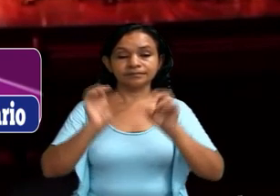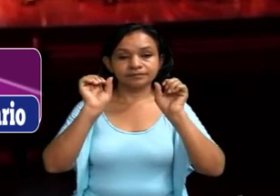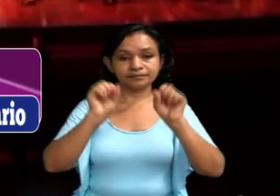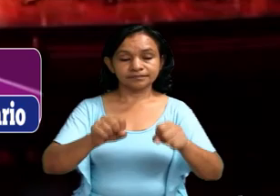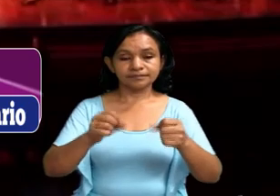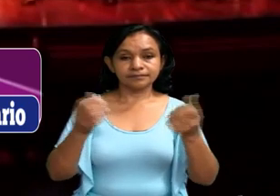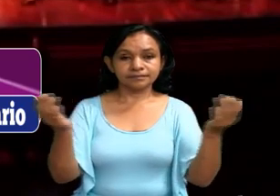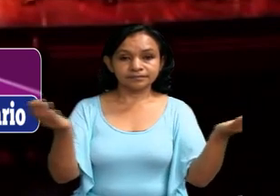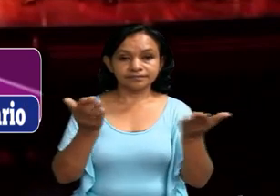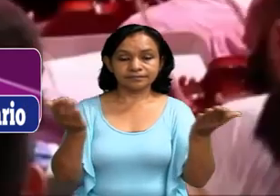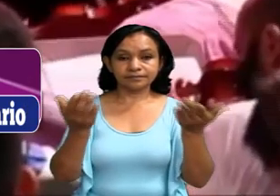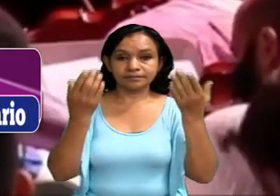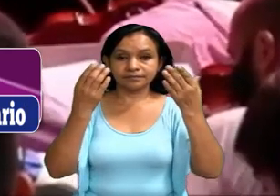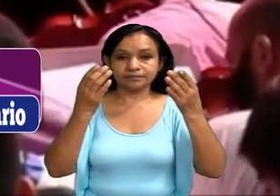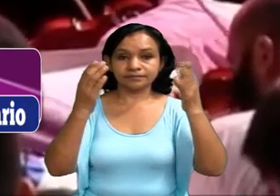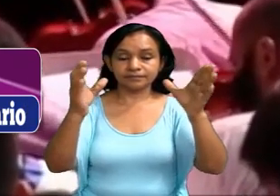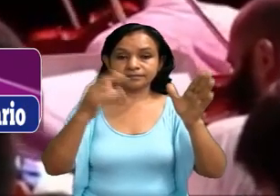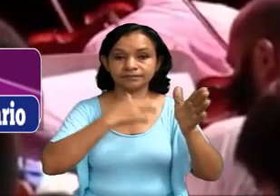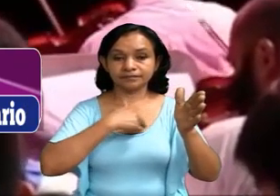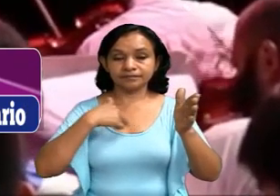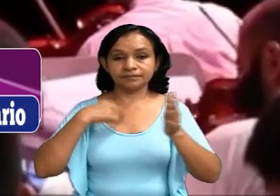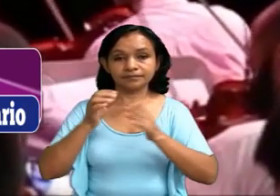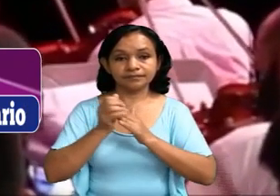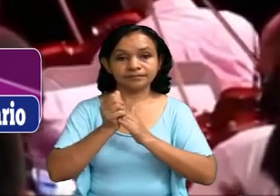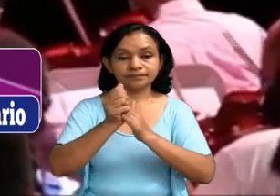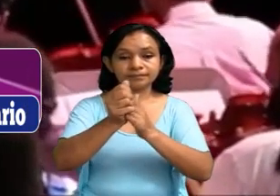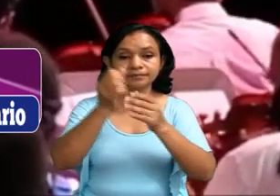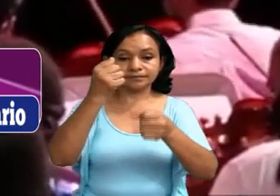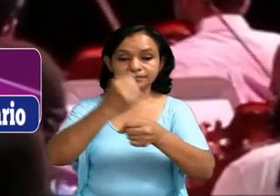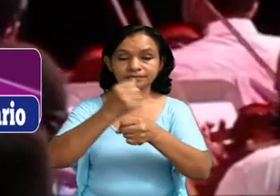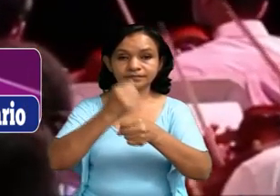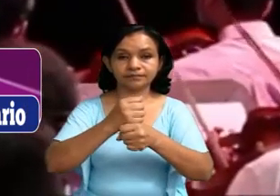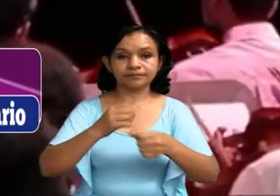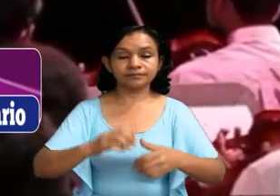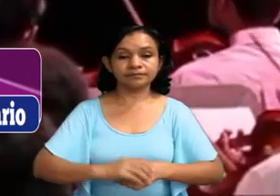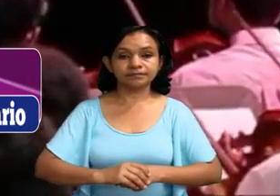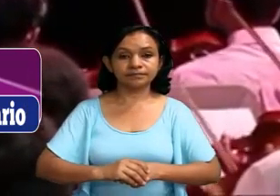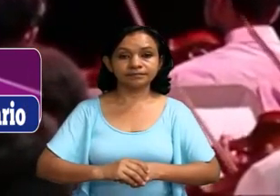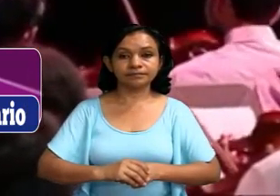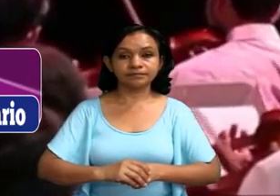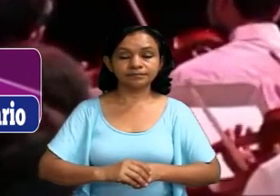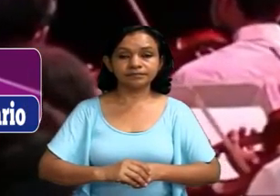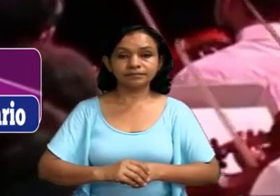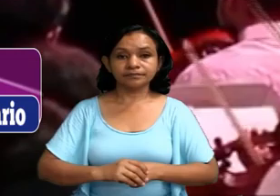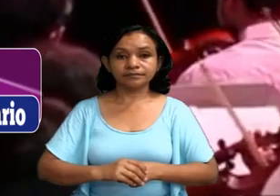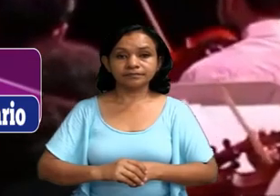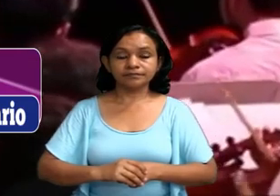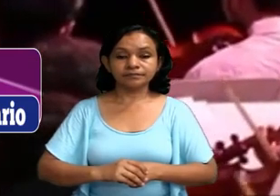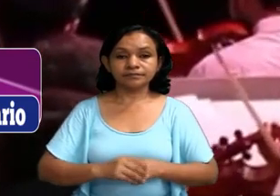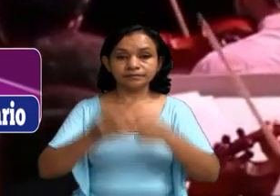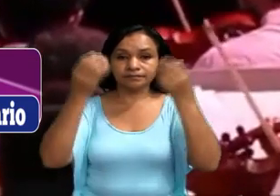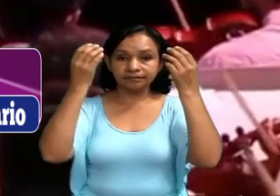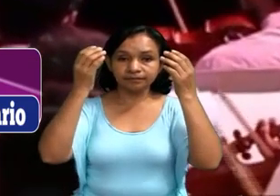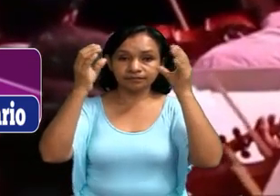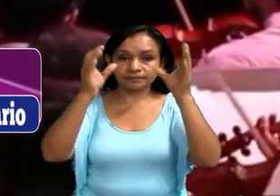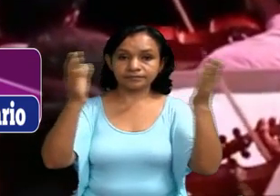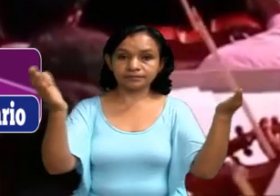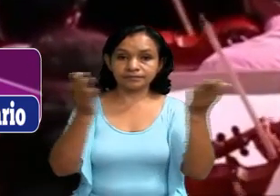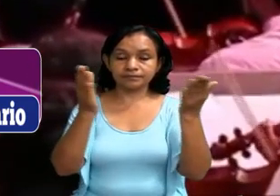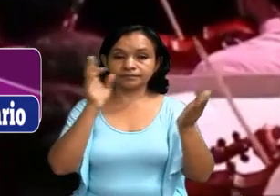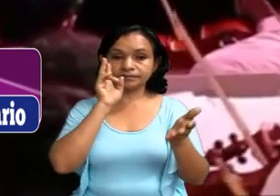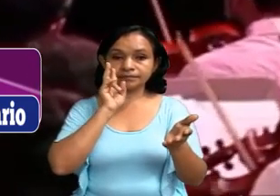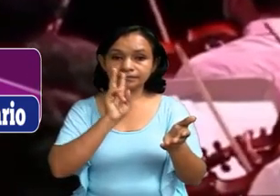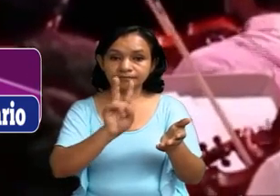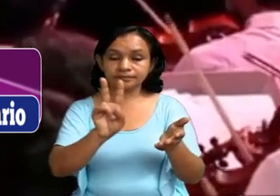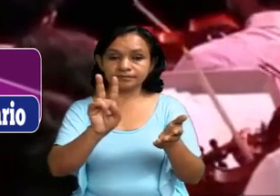posibilidades o condiciones para dirigir orquesta, trabajar con niños. Y también sentidos de cultura y también de identidad